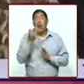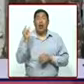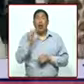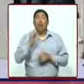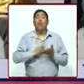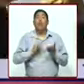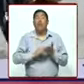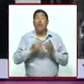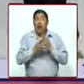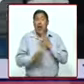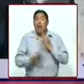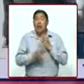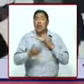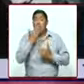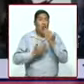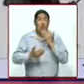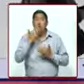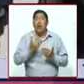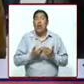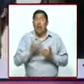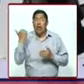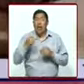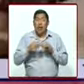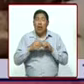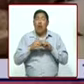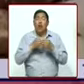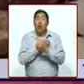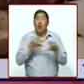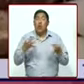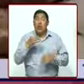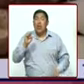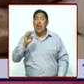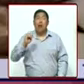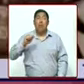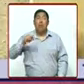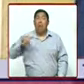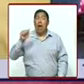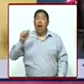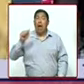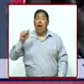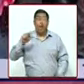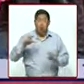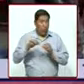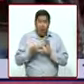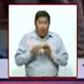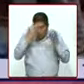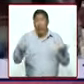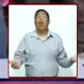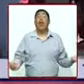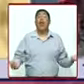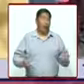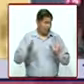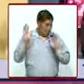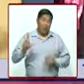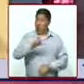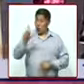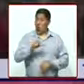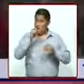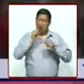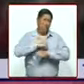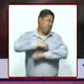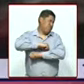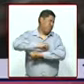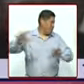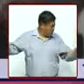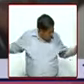arroz, falta aceite, azúcar en EMAPA. En EMAPA no han podido solucionar, por eso nosotros muy preocupados ya estamos en las calles. El día lunes va a ser a nivel nacional